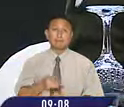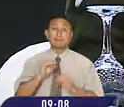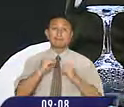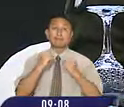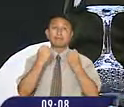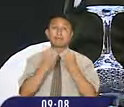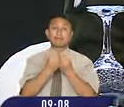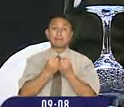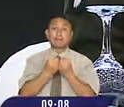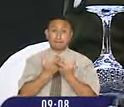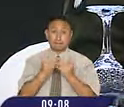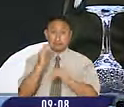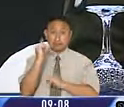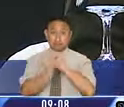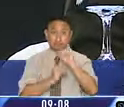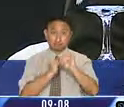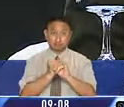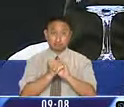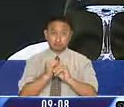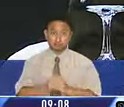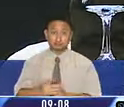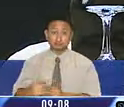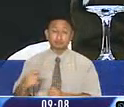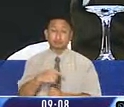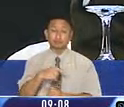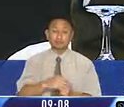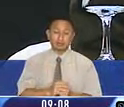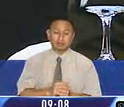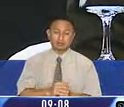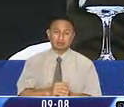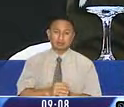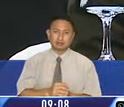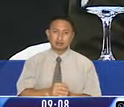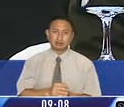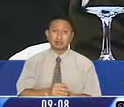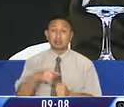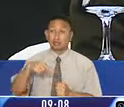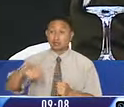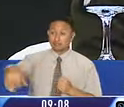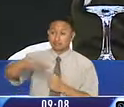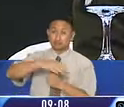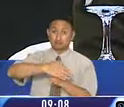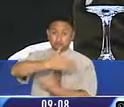transnacionales desestabilizan el vecindario que compartimos,